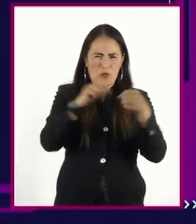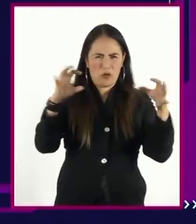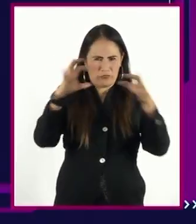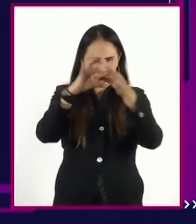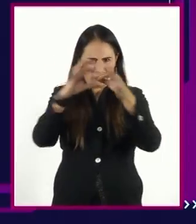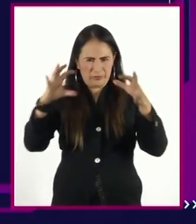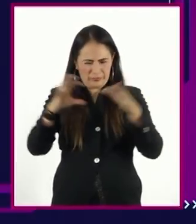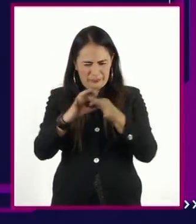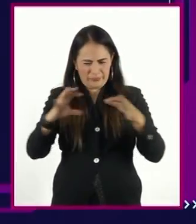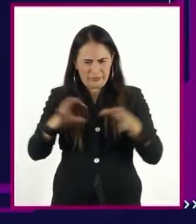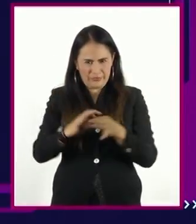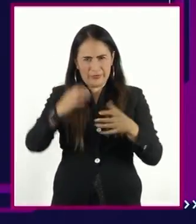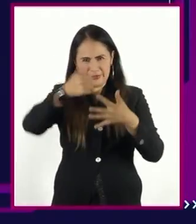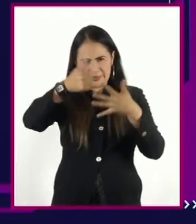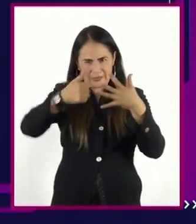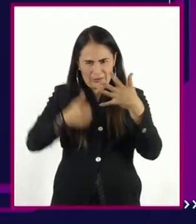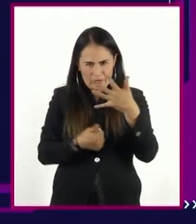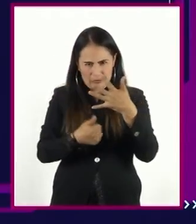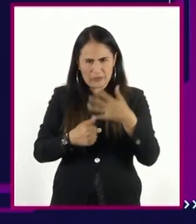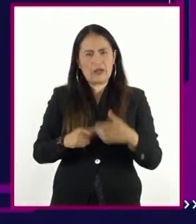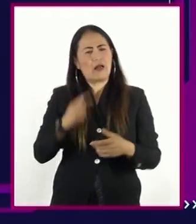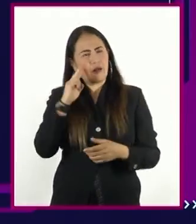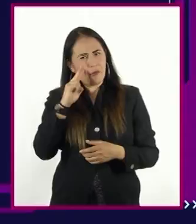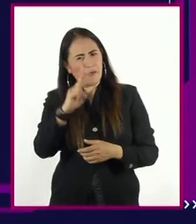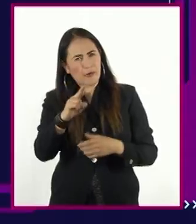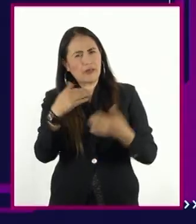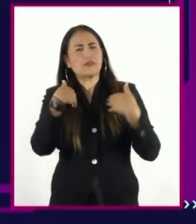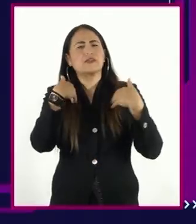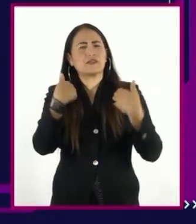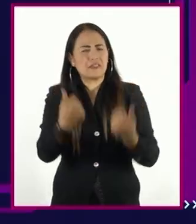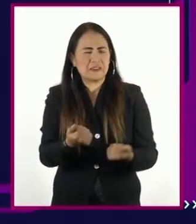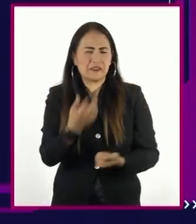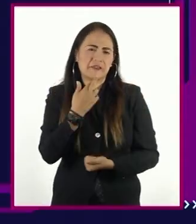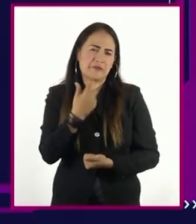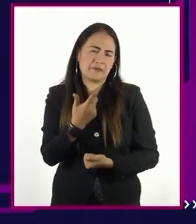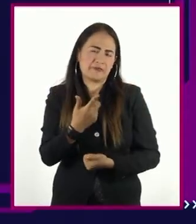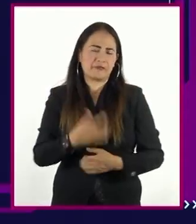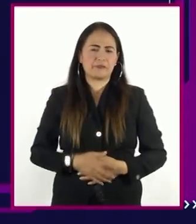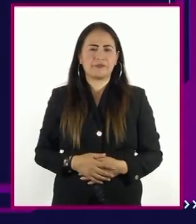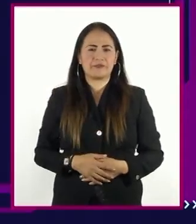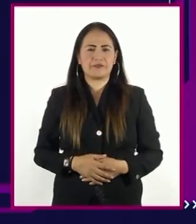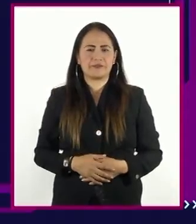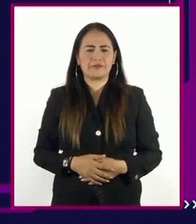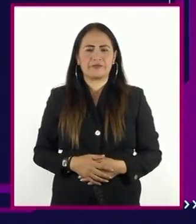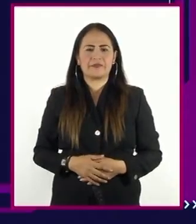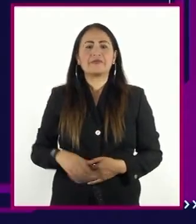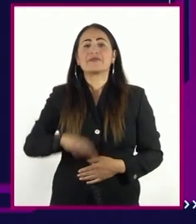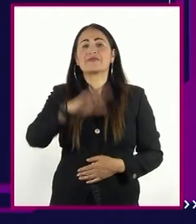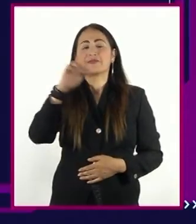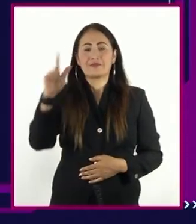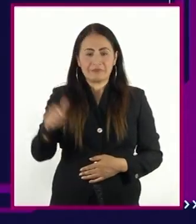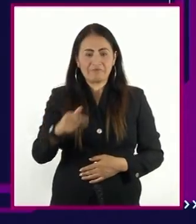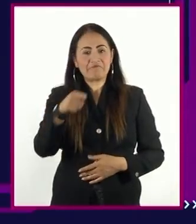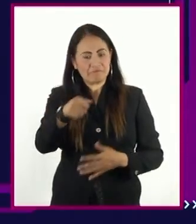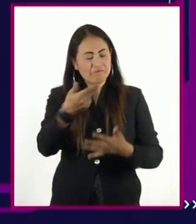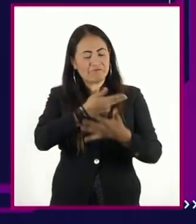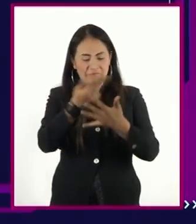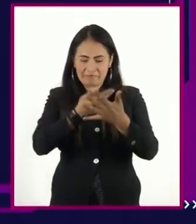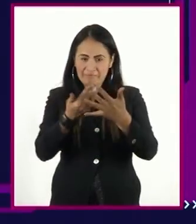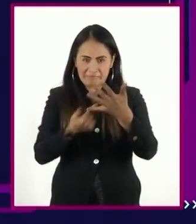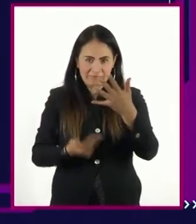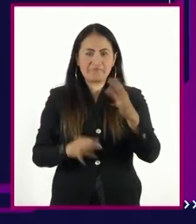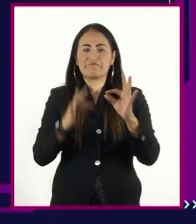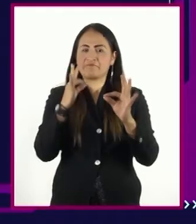asociado a cada una de ellas, para que la lectura de la gráfica sea más sencilla. Y así tenemos completa nuestra gráfica